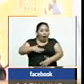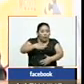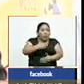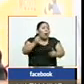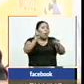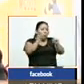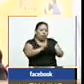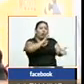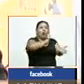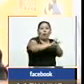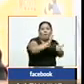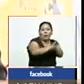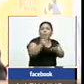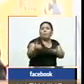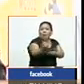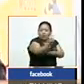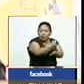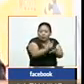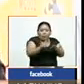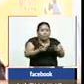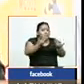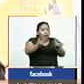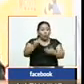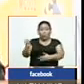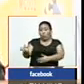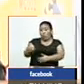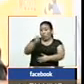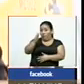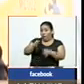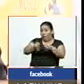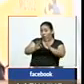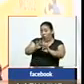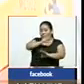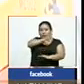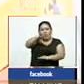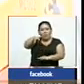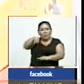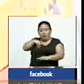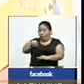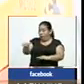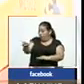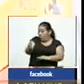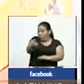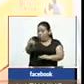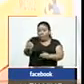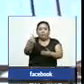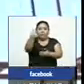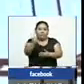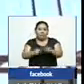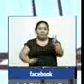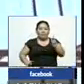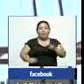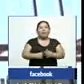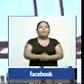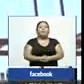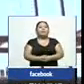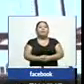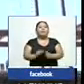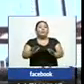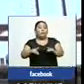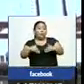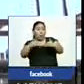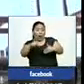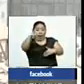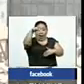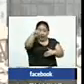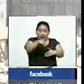de compra de los consumidores, brindando un nuevo estilo de vida a las familias de la zona más moderna de San Salvador. Como parte del corredor